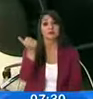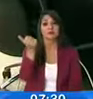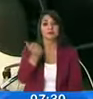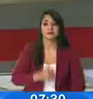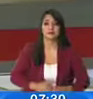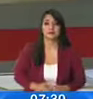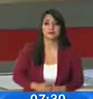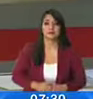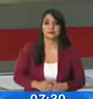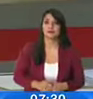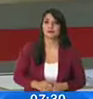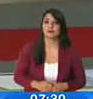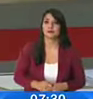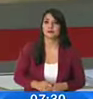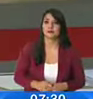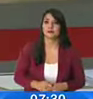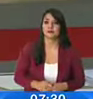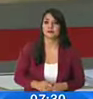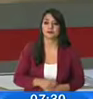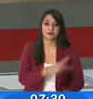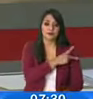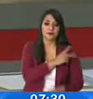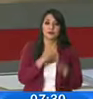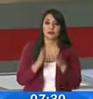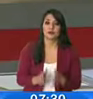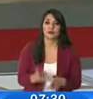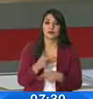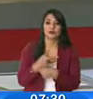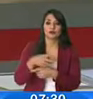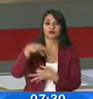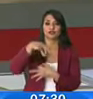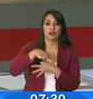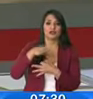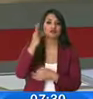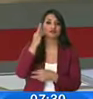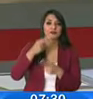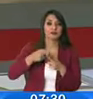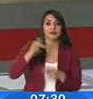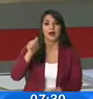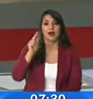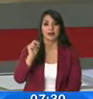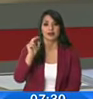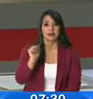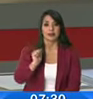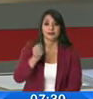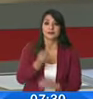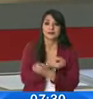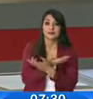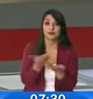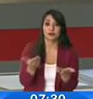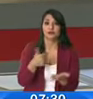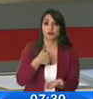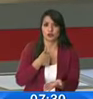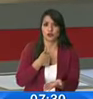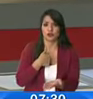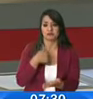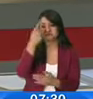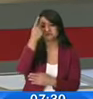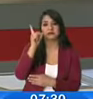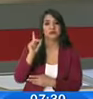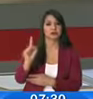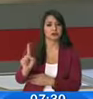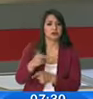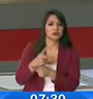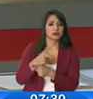Javier Rosero. La vocal cesada del Consejo Nacional Electoral, Ana Marcela Paredes, anunció que se allanará la resolución del